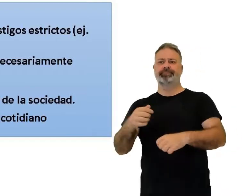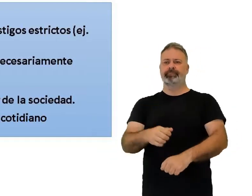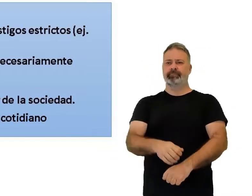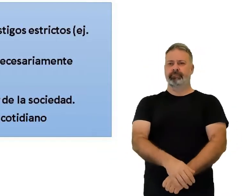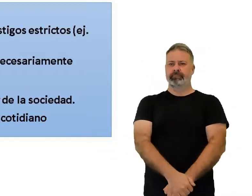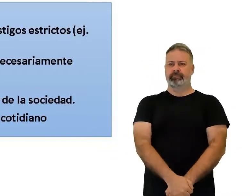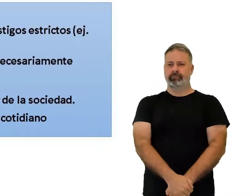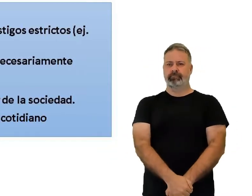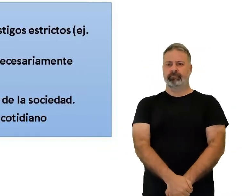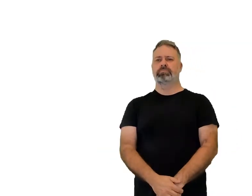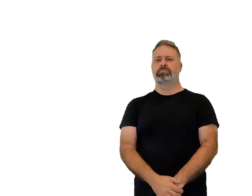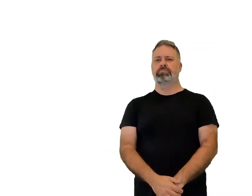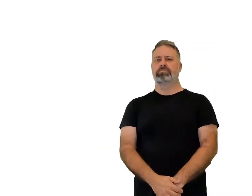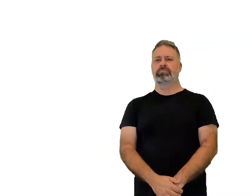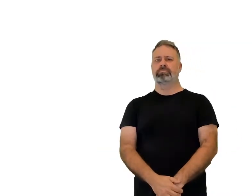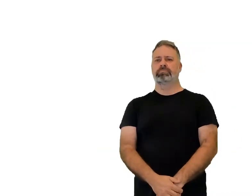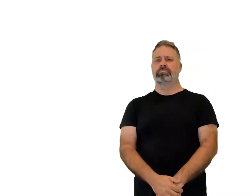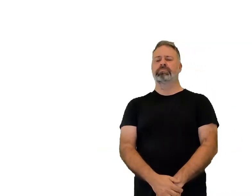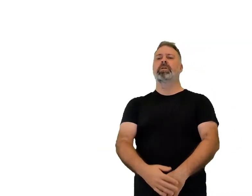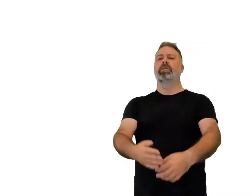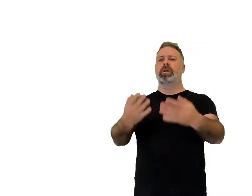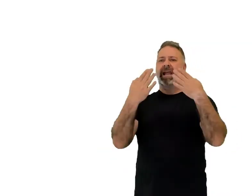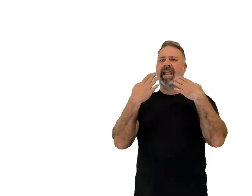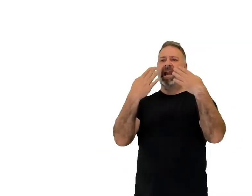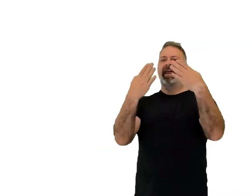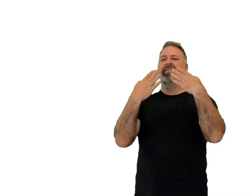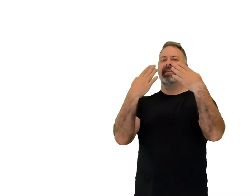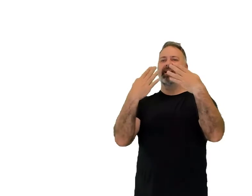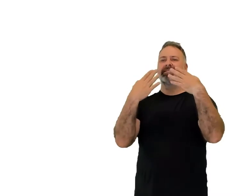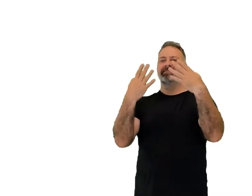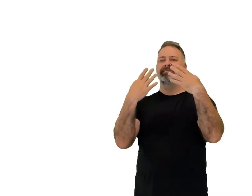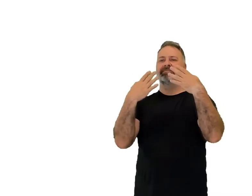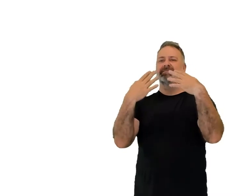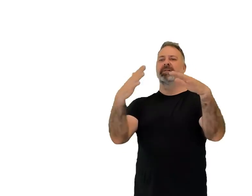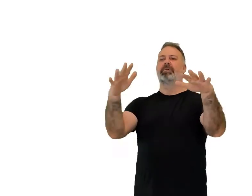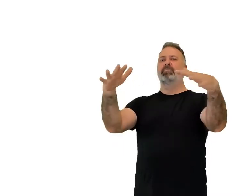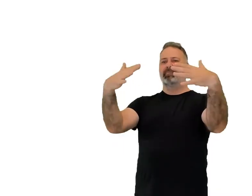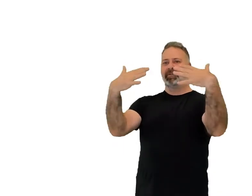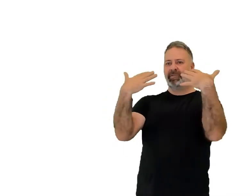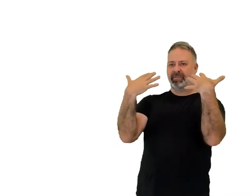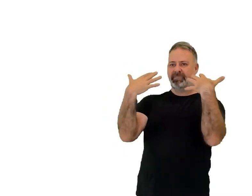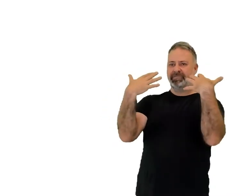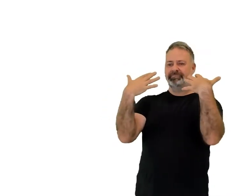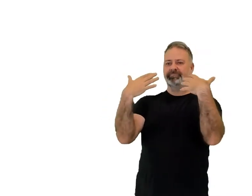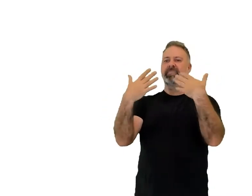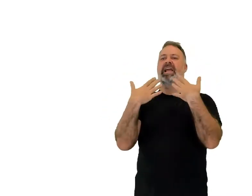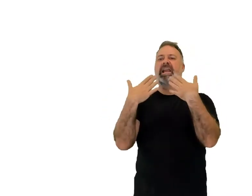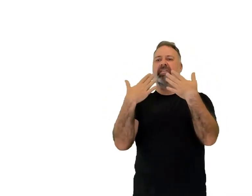Muchísimas gracias por su atención.